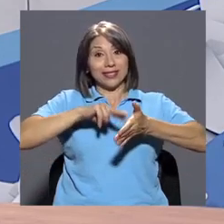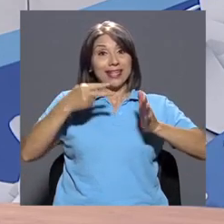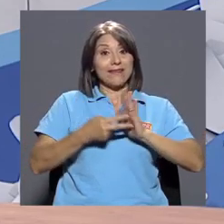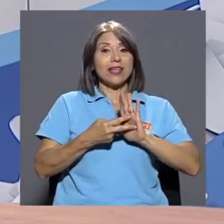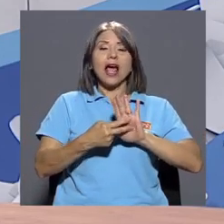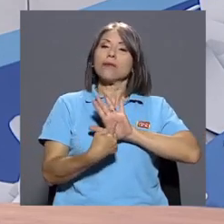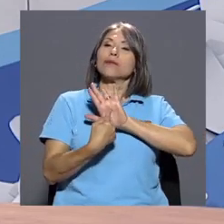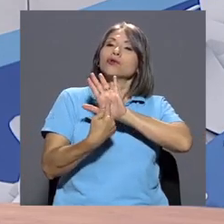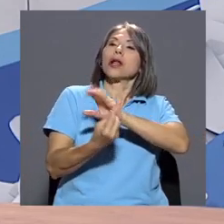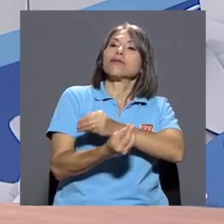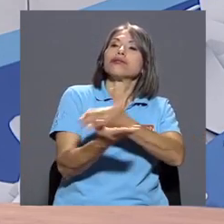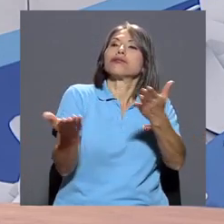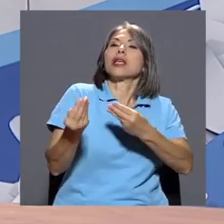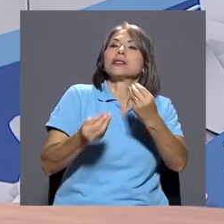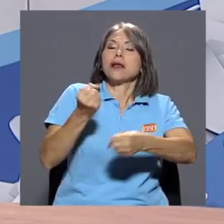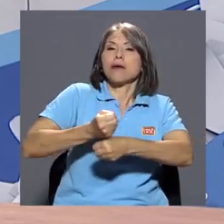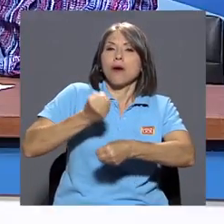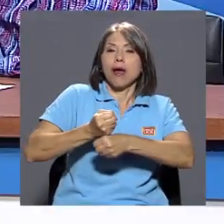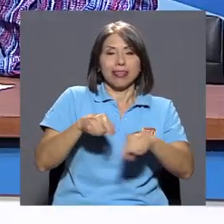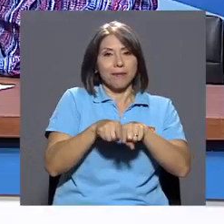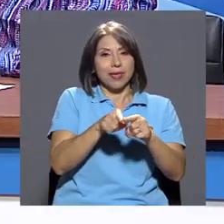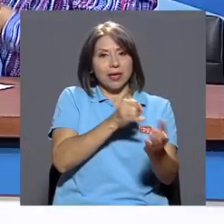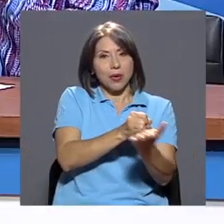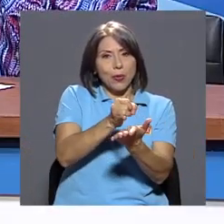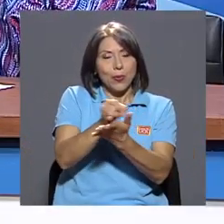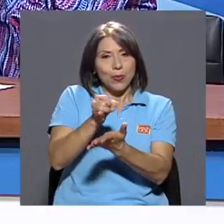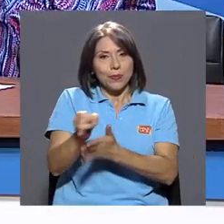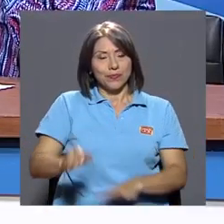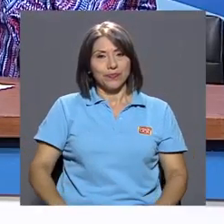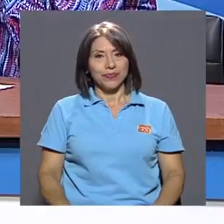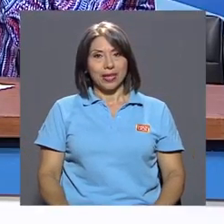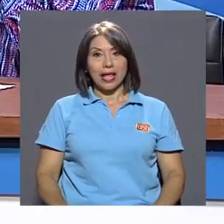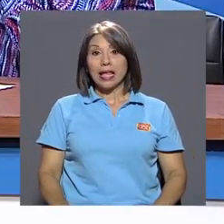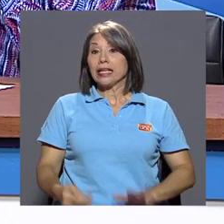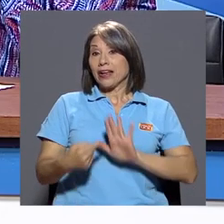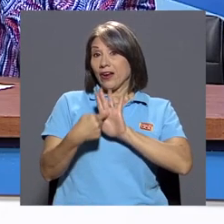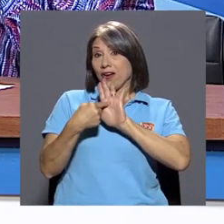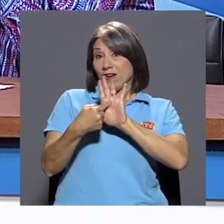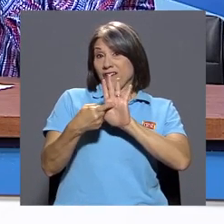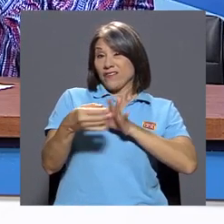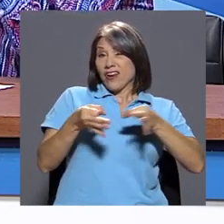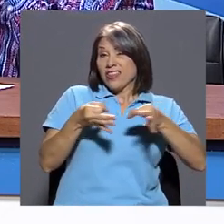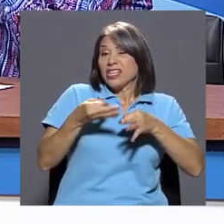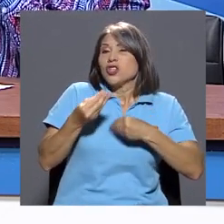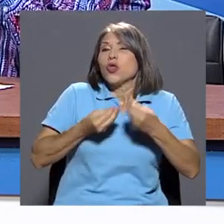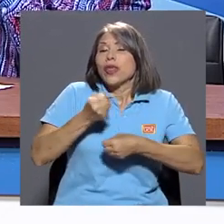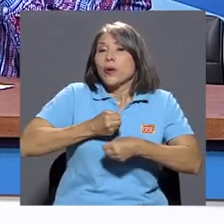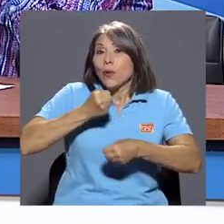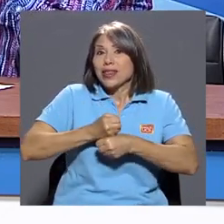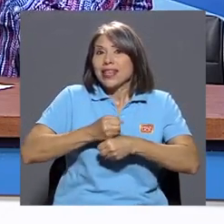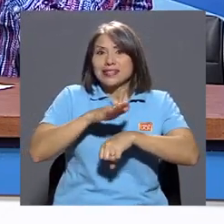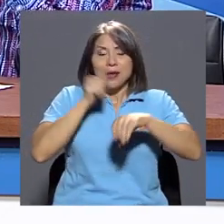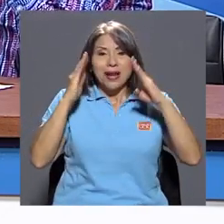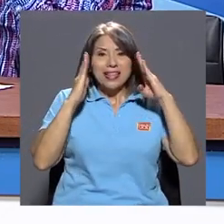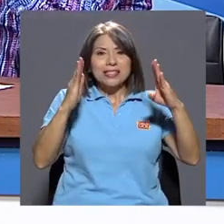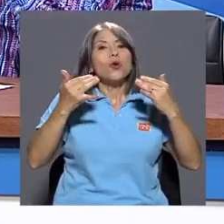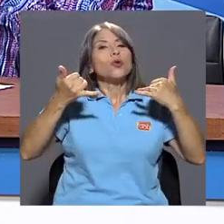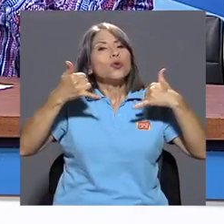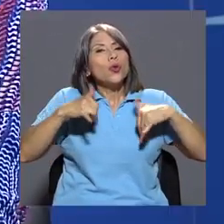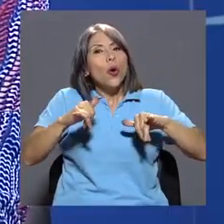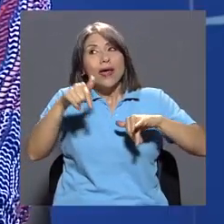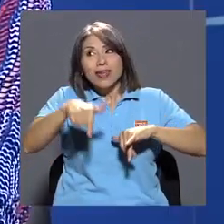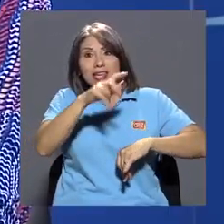de cuentas y procesos de investigación asociado a este tema. El tema de la rendición de cuentas me llama mucho la atención porque todavía en el país anda ahí en